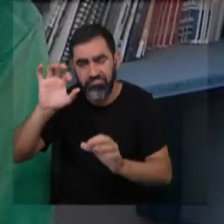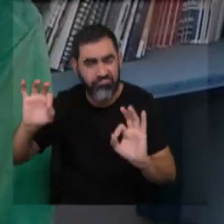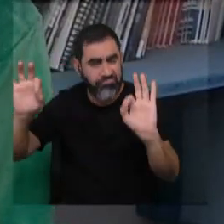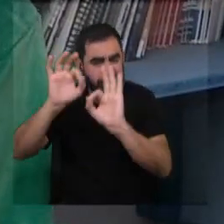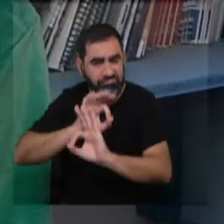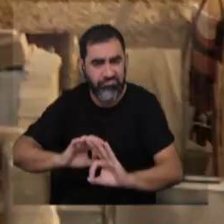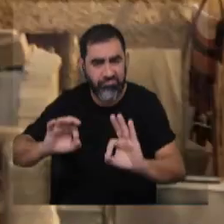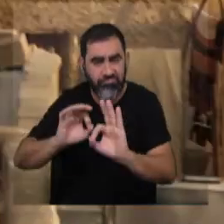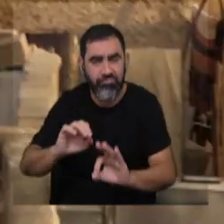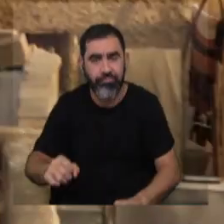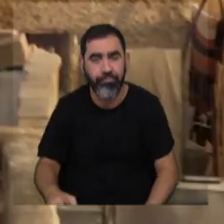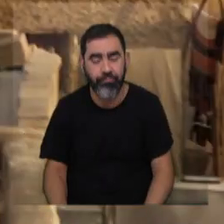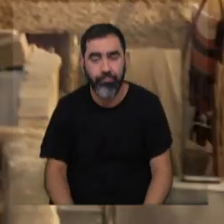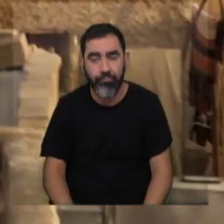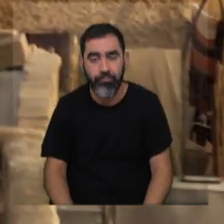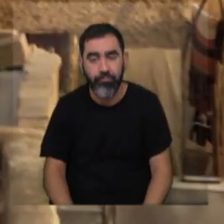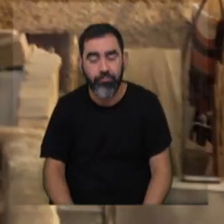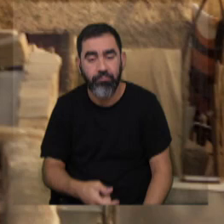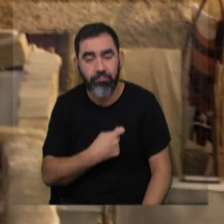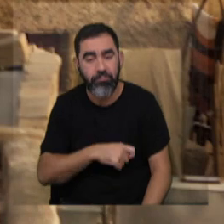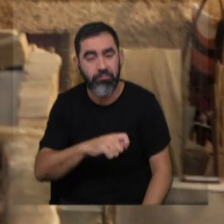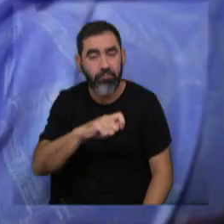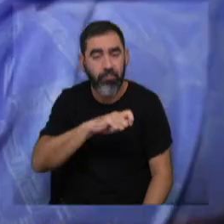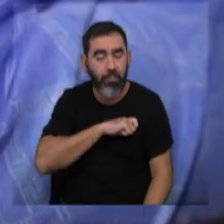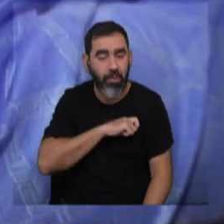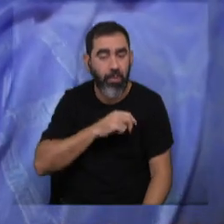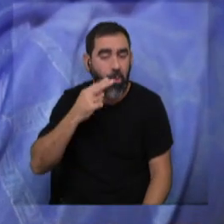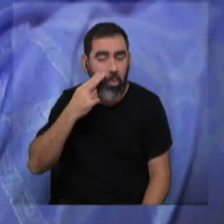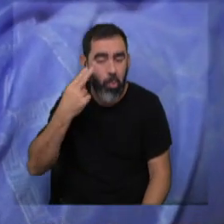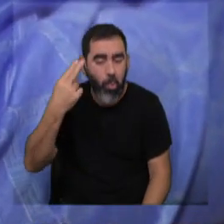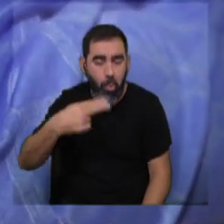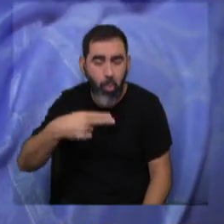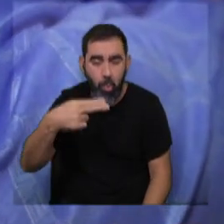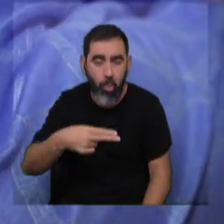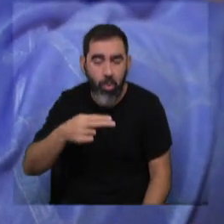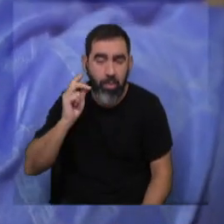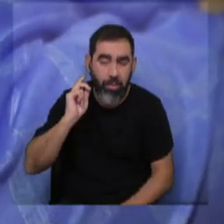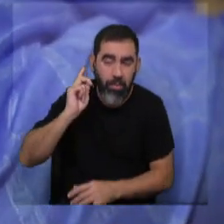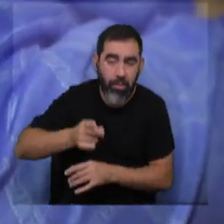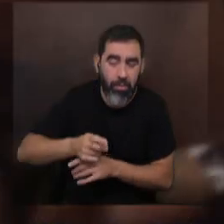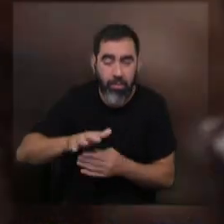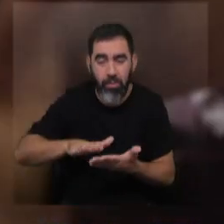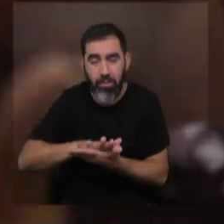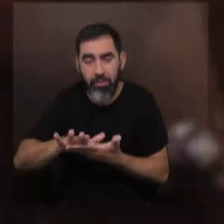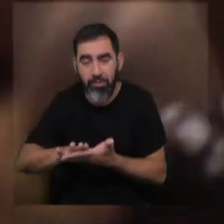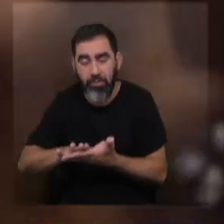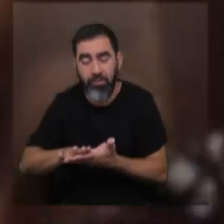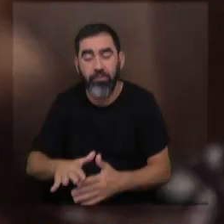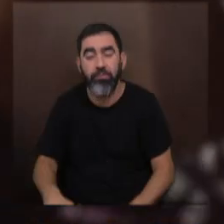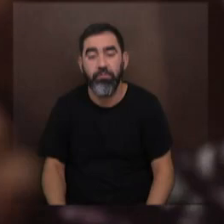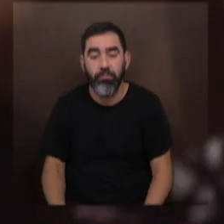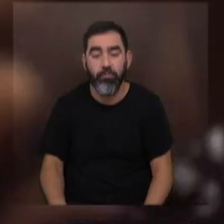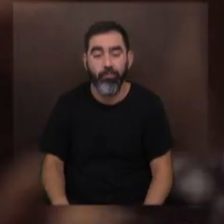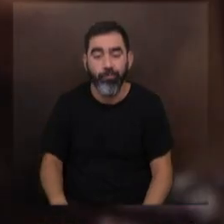que yo creo que España no termina de tomar partido y de accionar